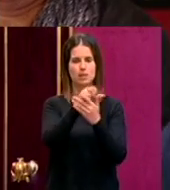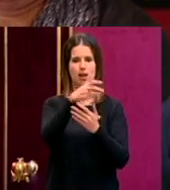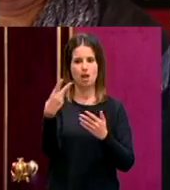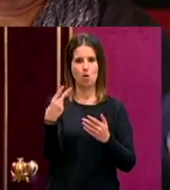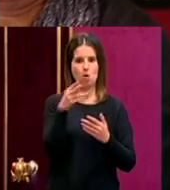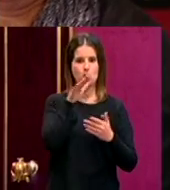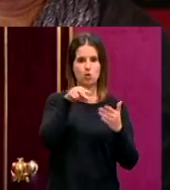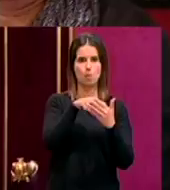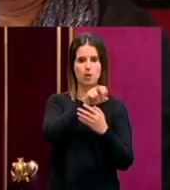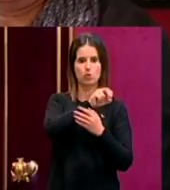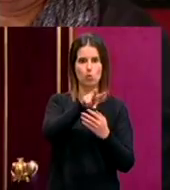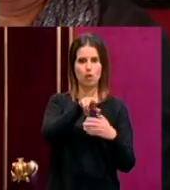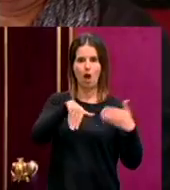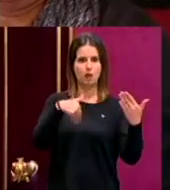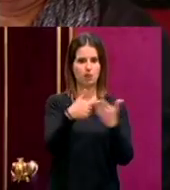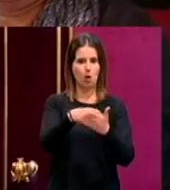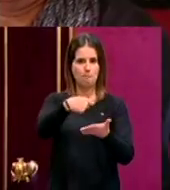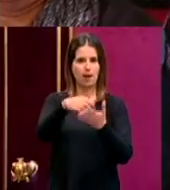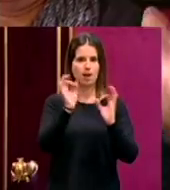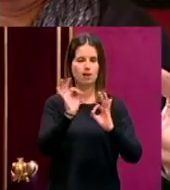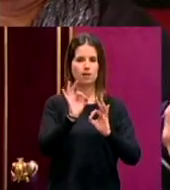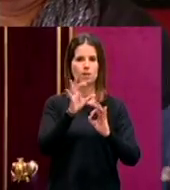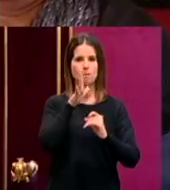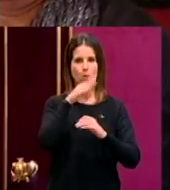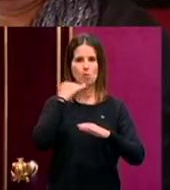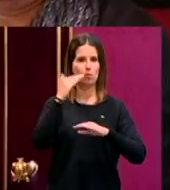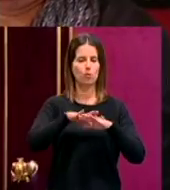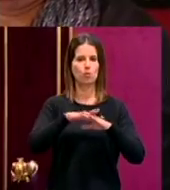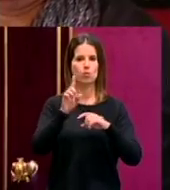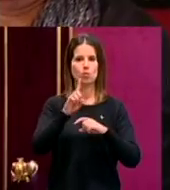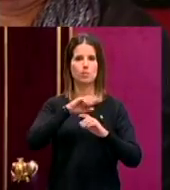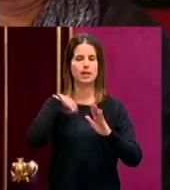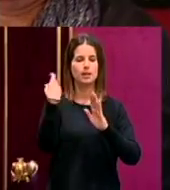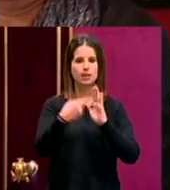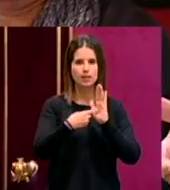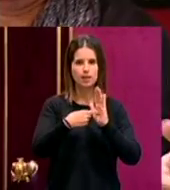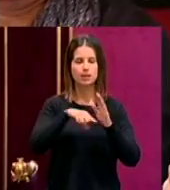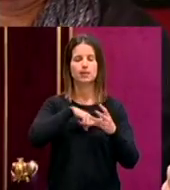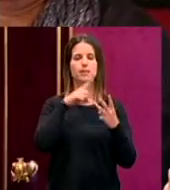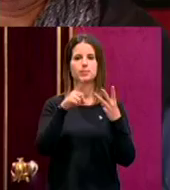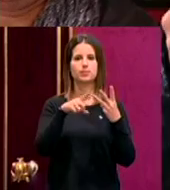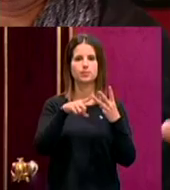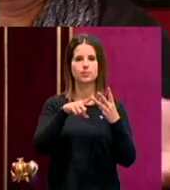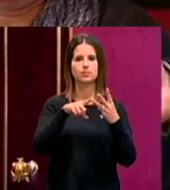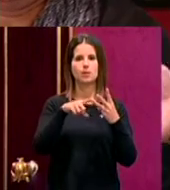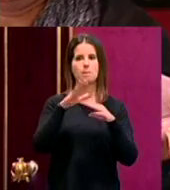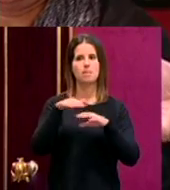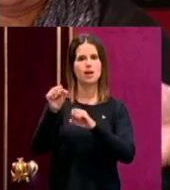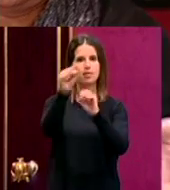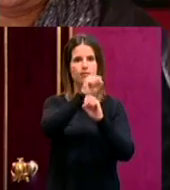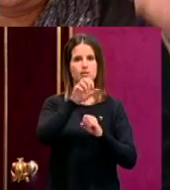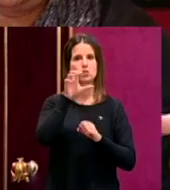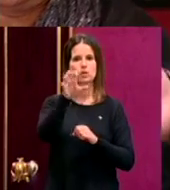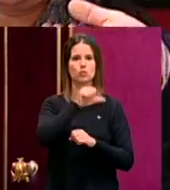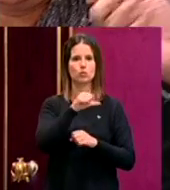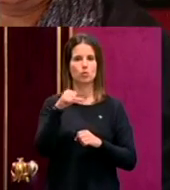fecha de recibir el Ayuntamiento de Granada por ese incumplimiento de la ley. Y en tercer lugar, en defensa de la autonomía local y